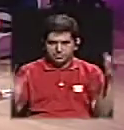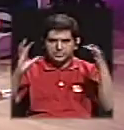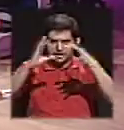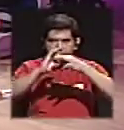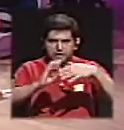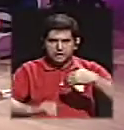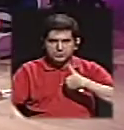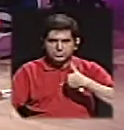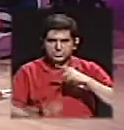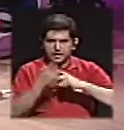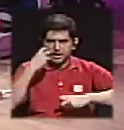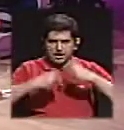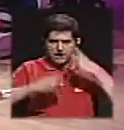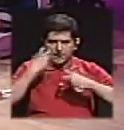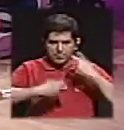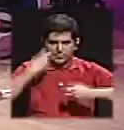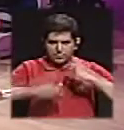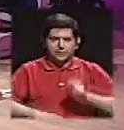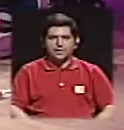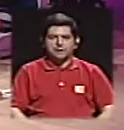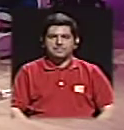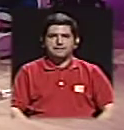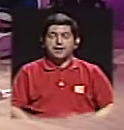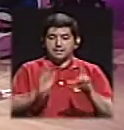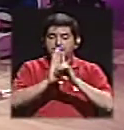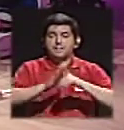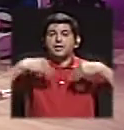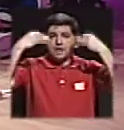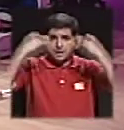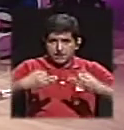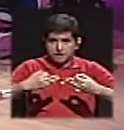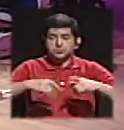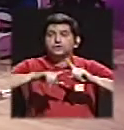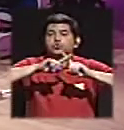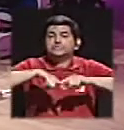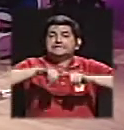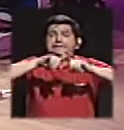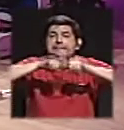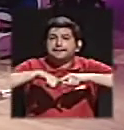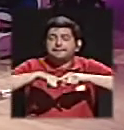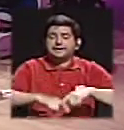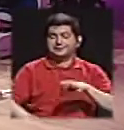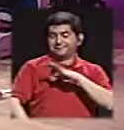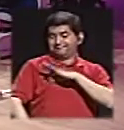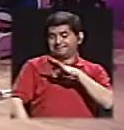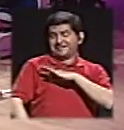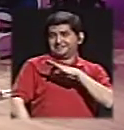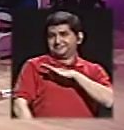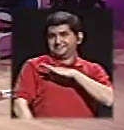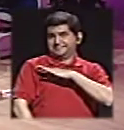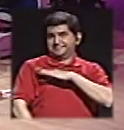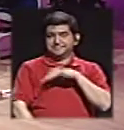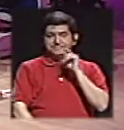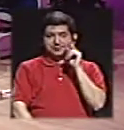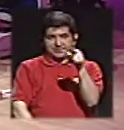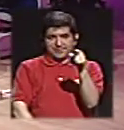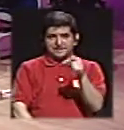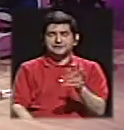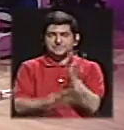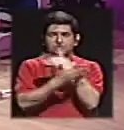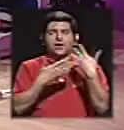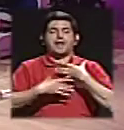respecto de un problema, en este caso el derecho a decidir, según convenga a